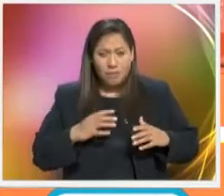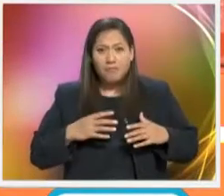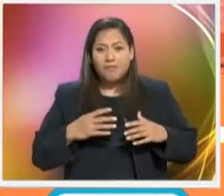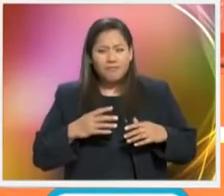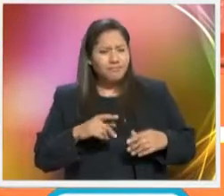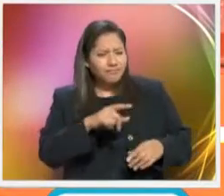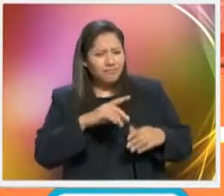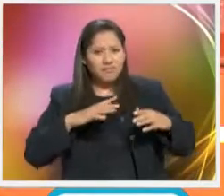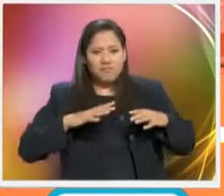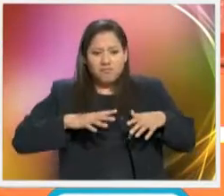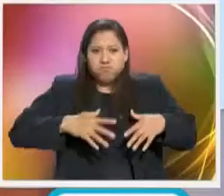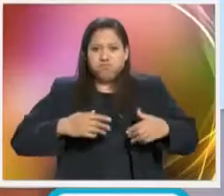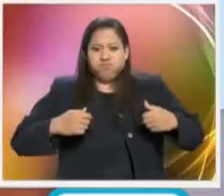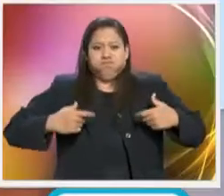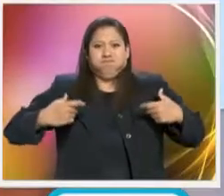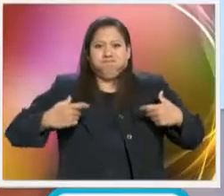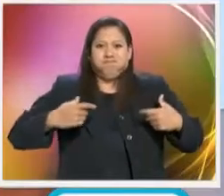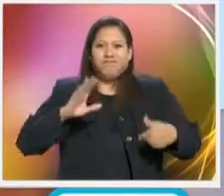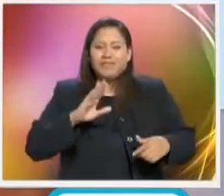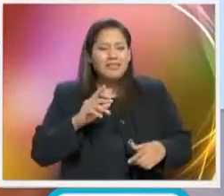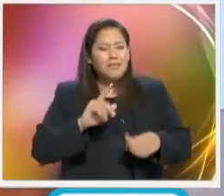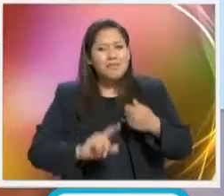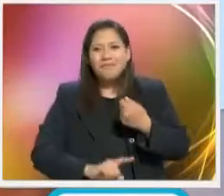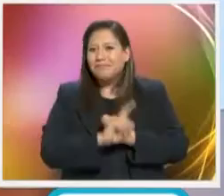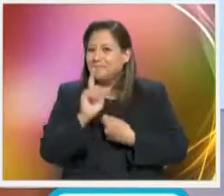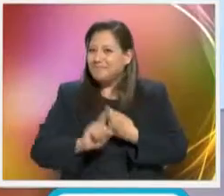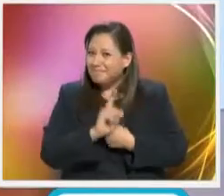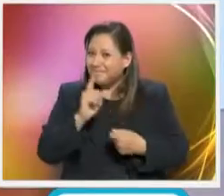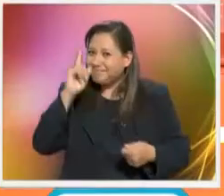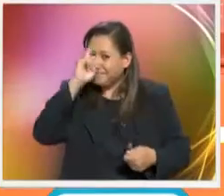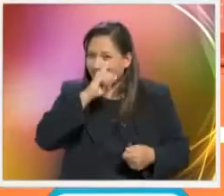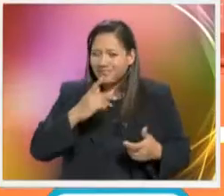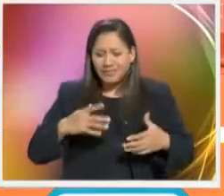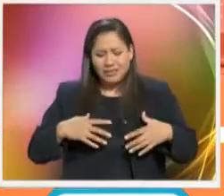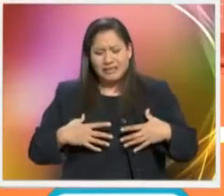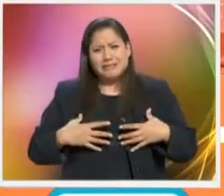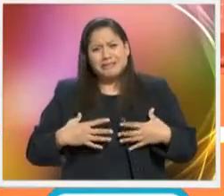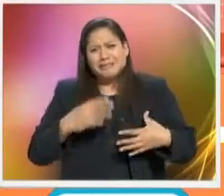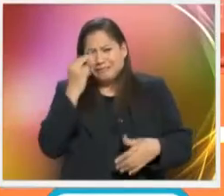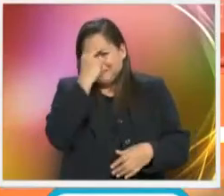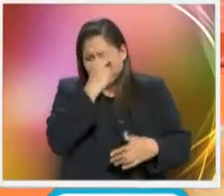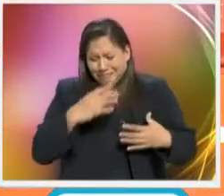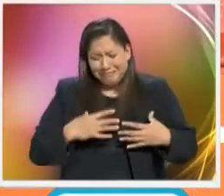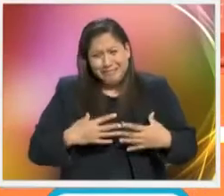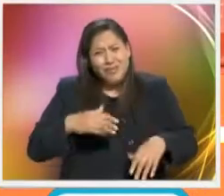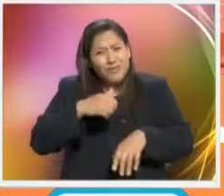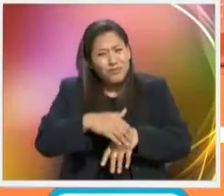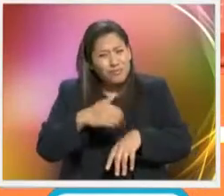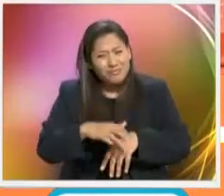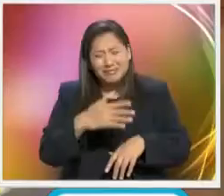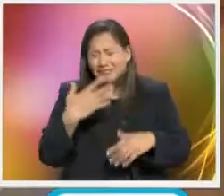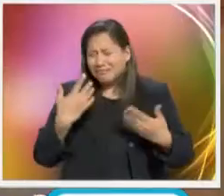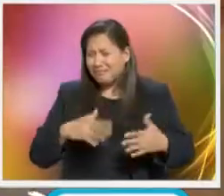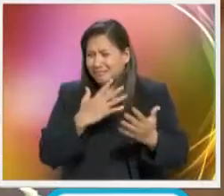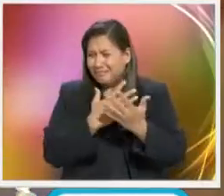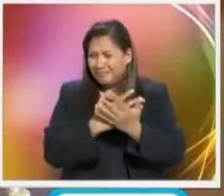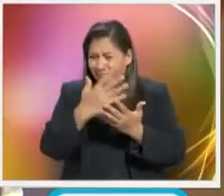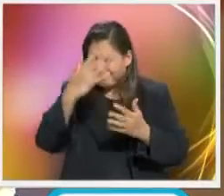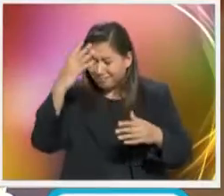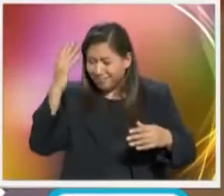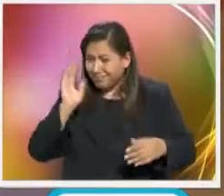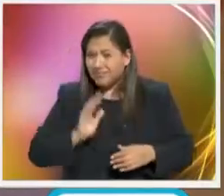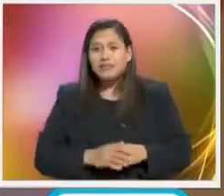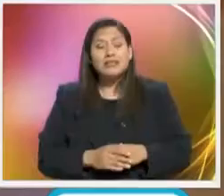ve diferente y a veces son verdaderos problemas por el tamaño, son tallas demasiado excesivas